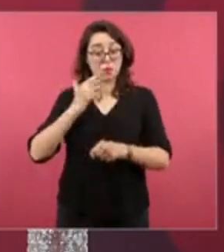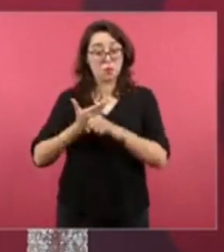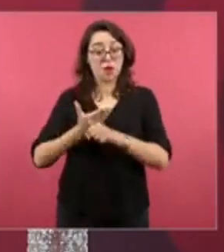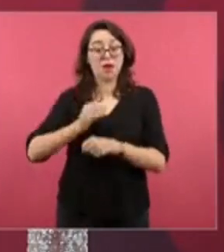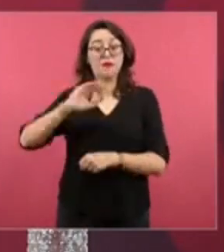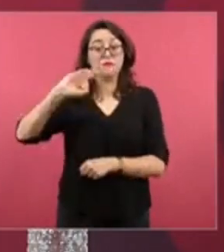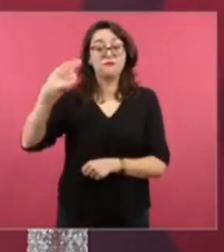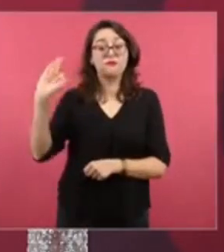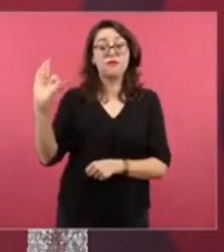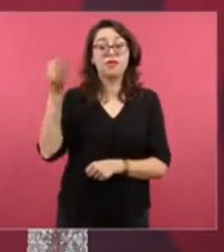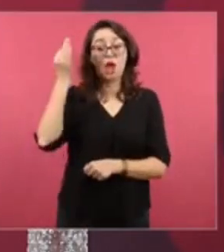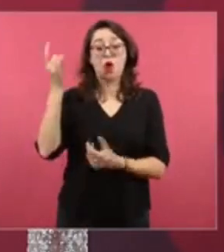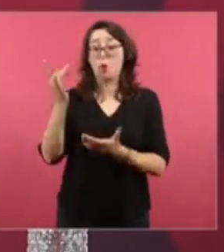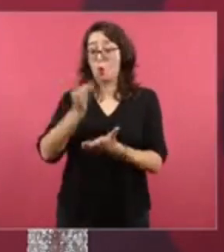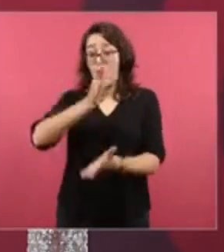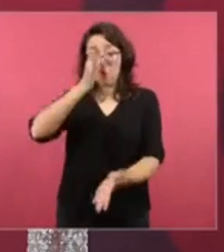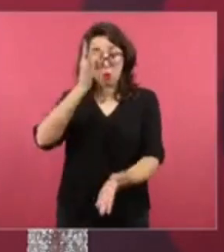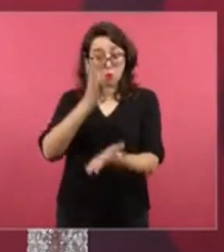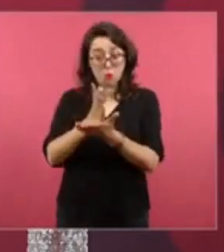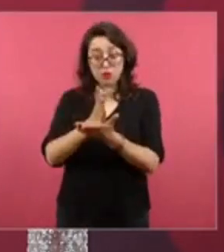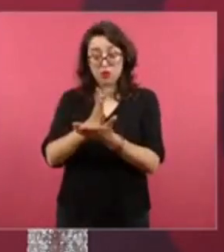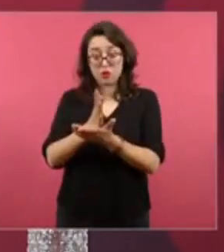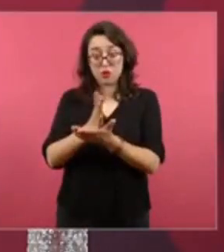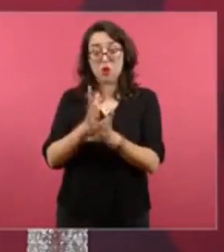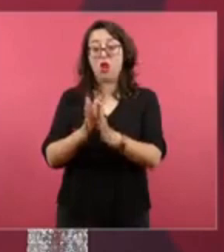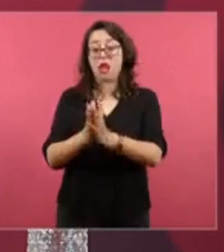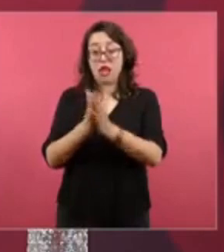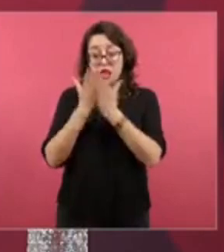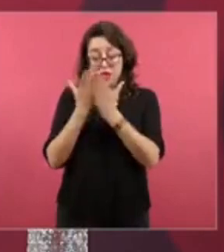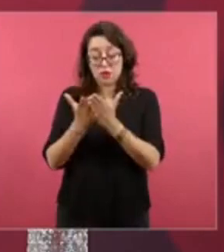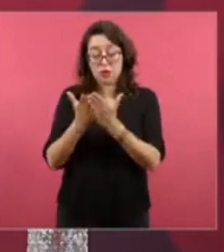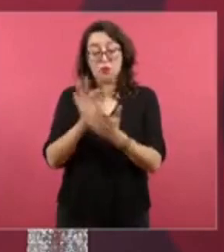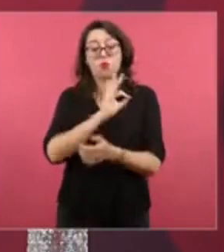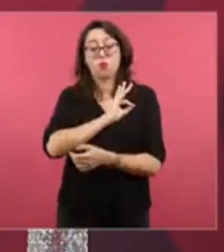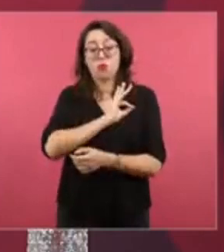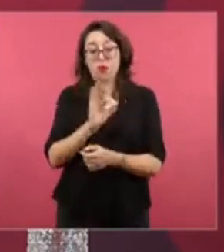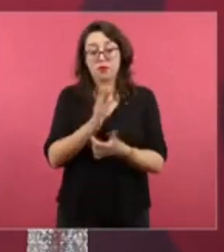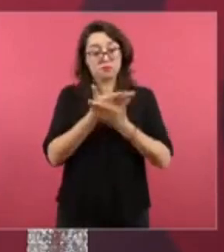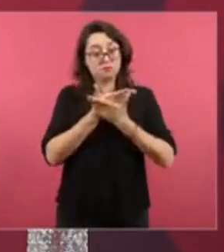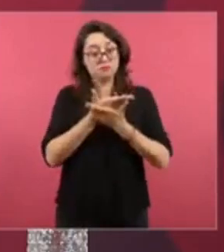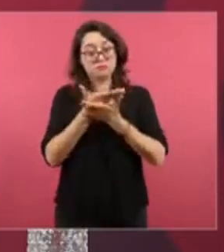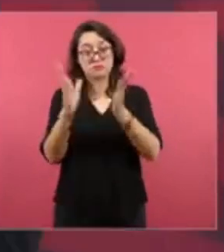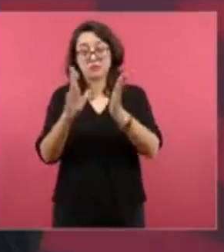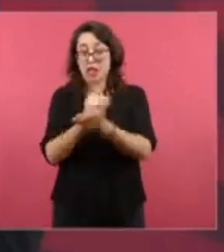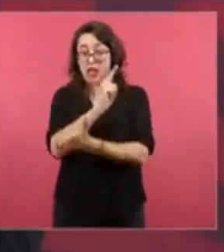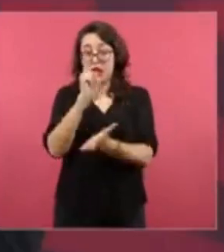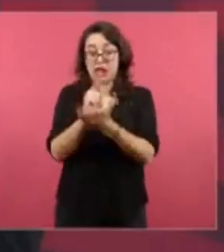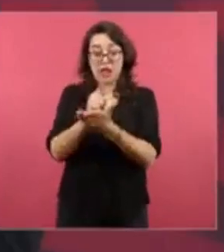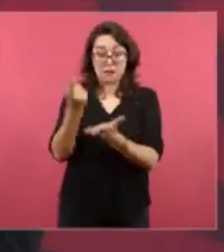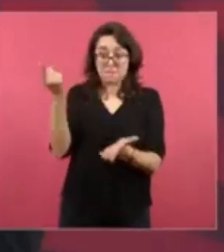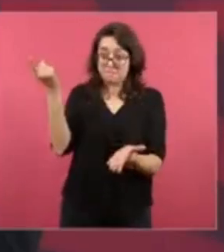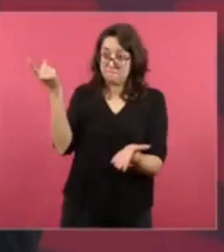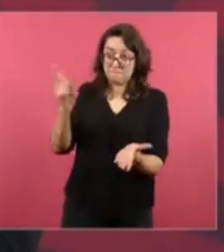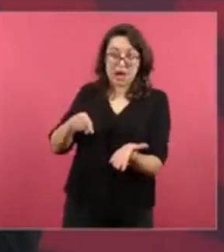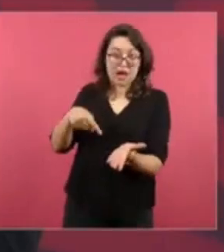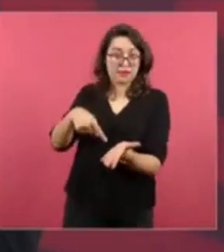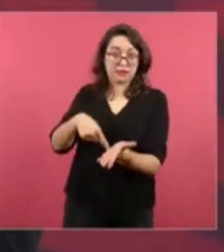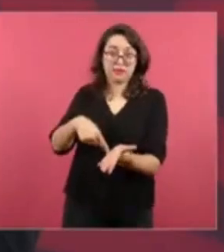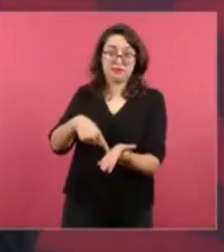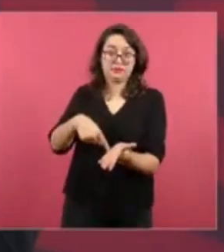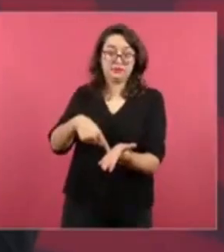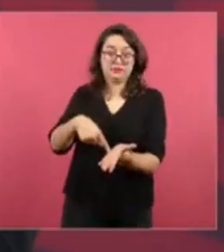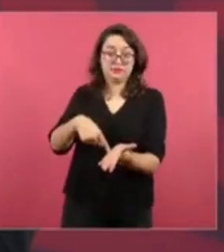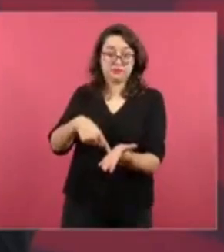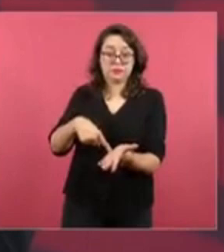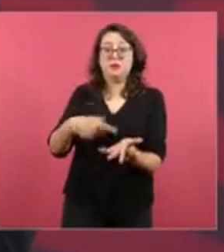responsable y la encargada de hacer llegar los libros de texto gratuito a las alumnas y a los alumnos,